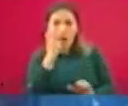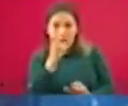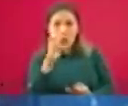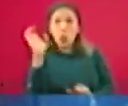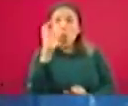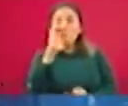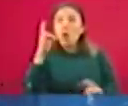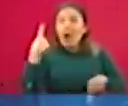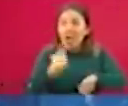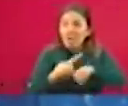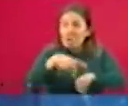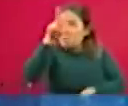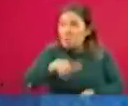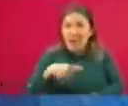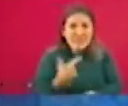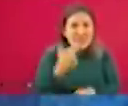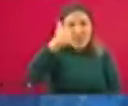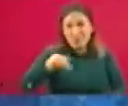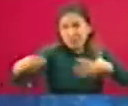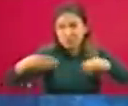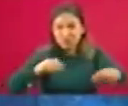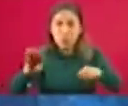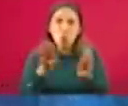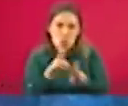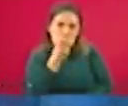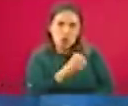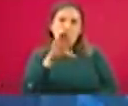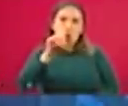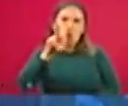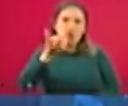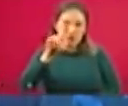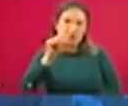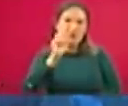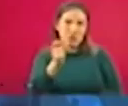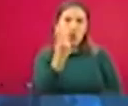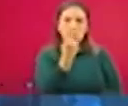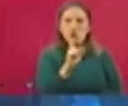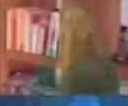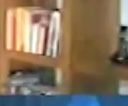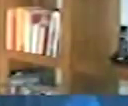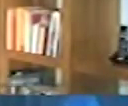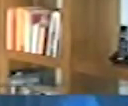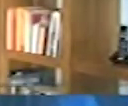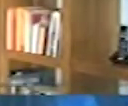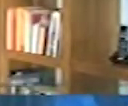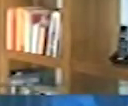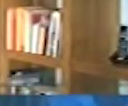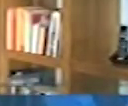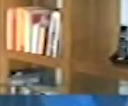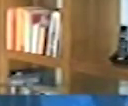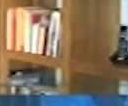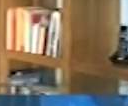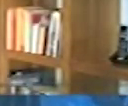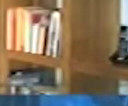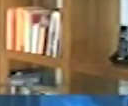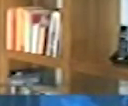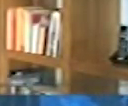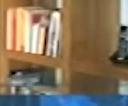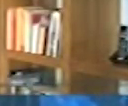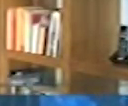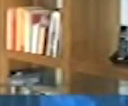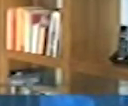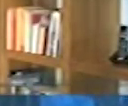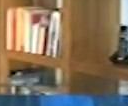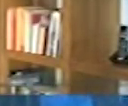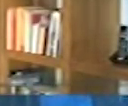Ahora, ellos hacen sus cálculos e insisten, digo, en notas por